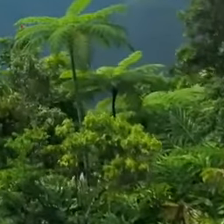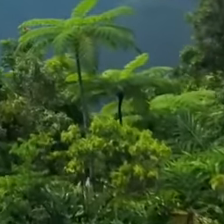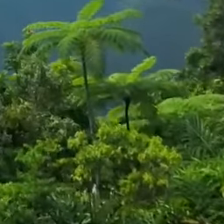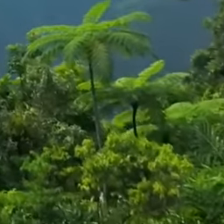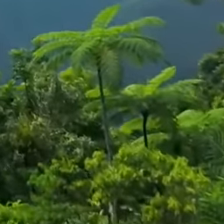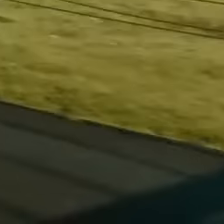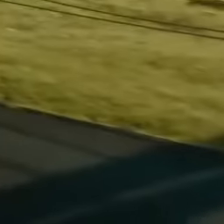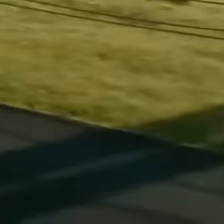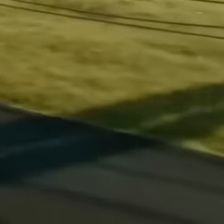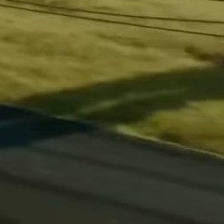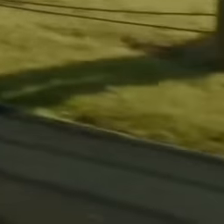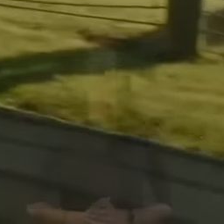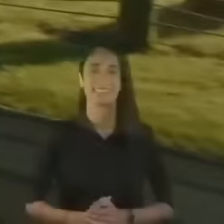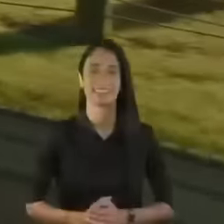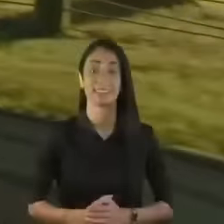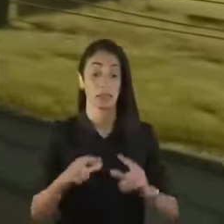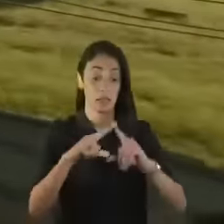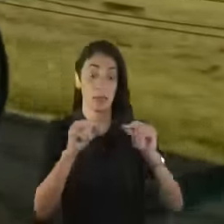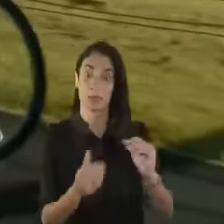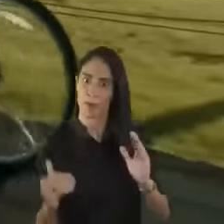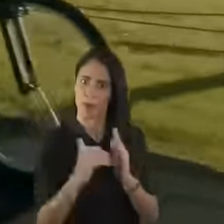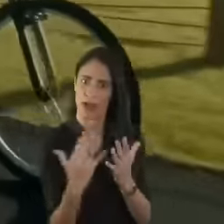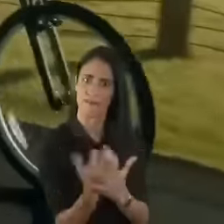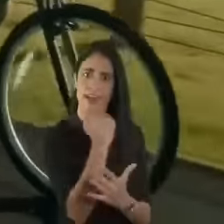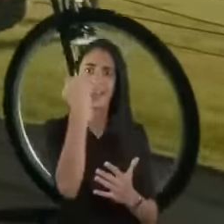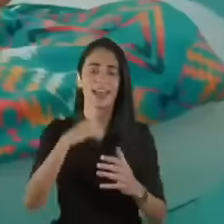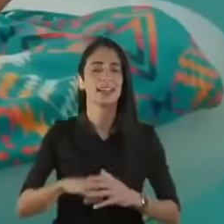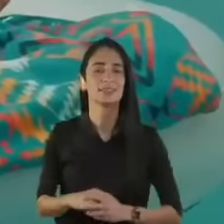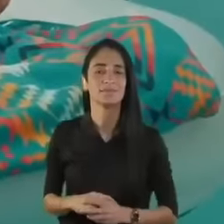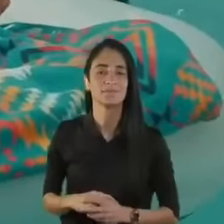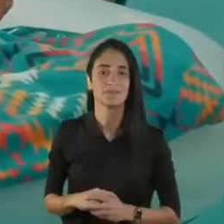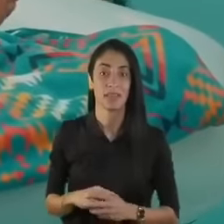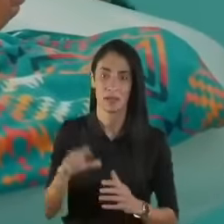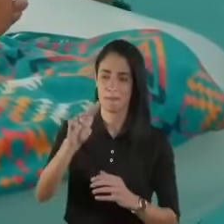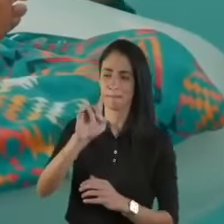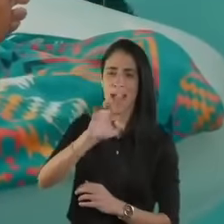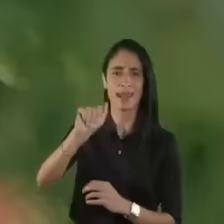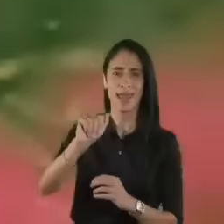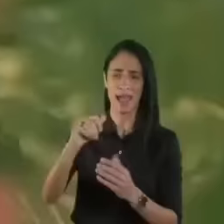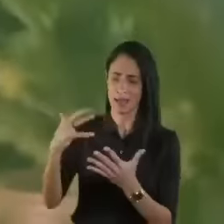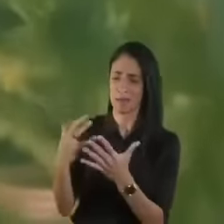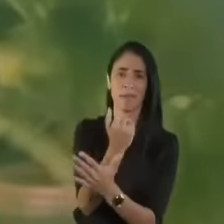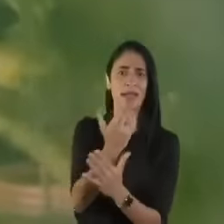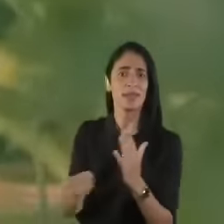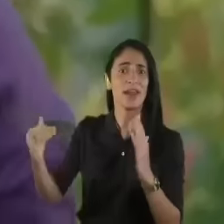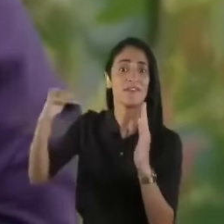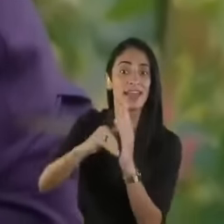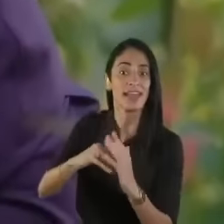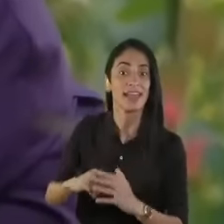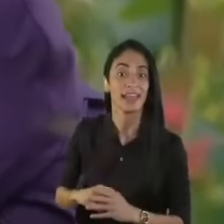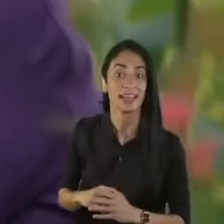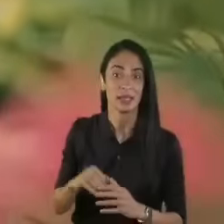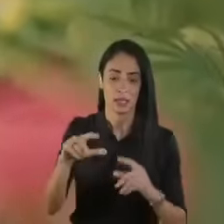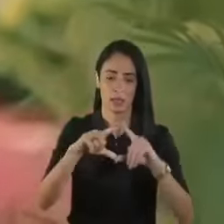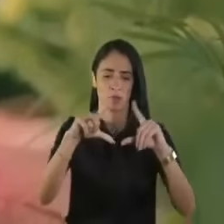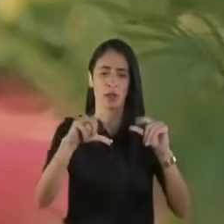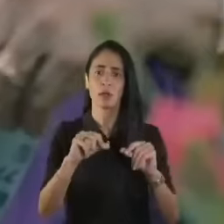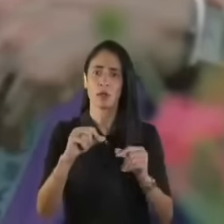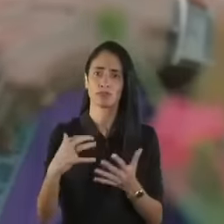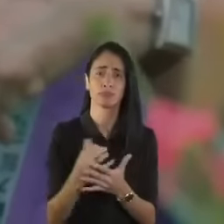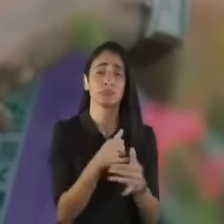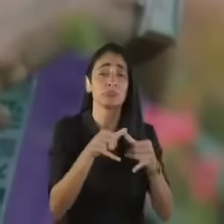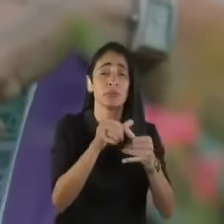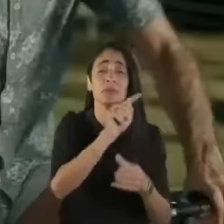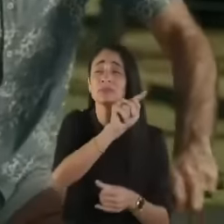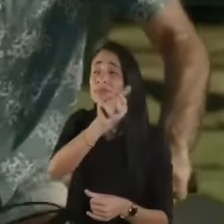isla. ¡Para que se peguen otra vez! ¡Tu billetito para que te pegue! María, para que te pegues otra vez.